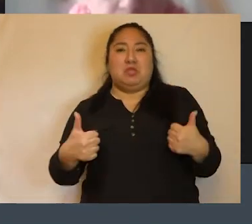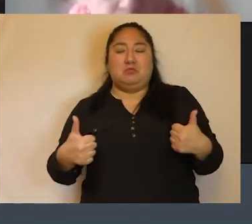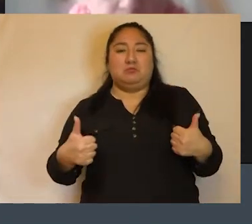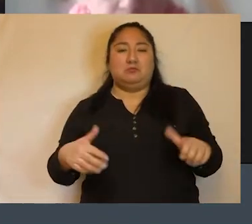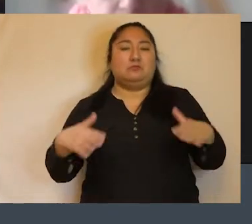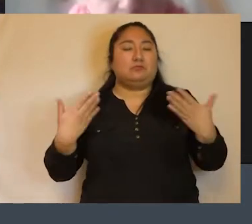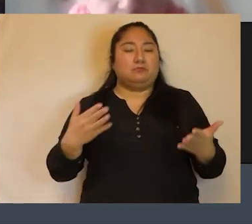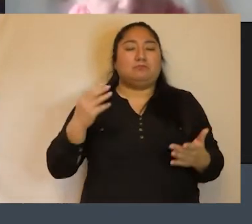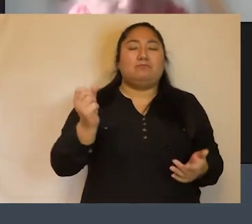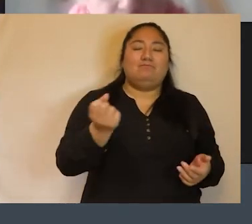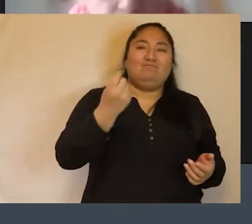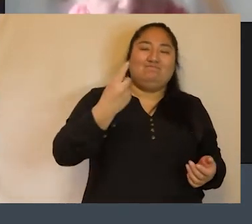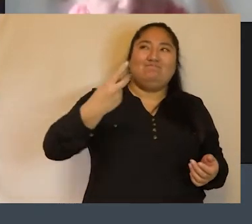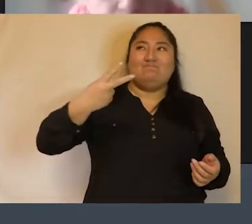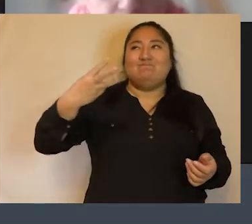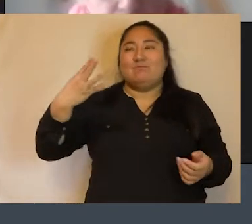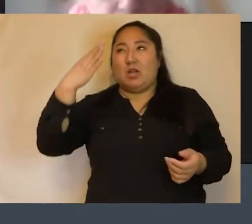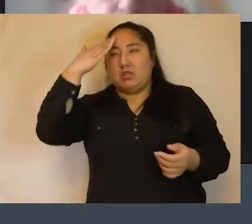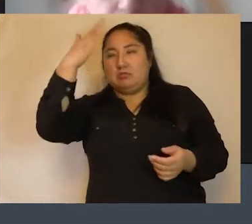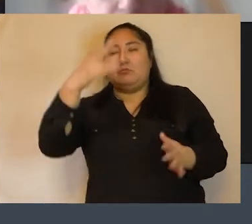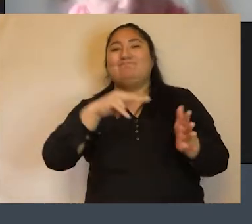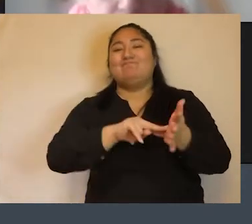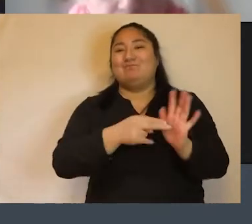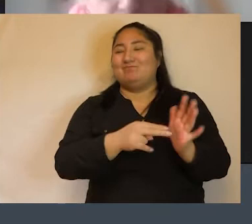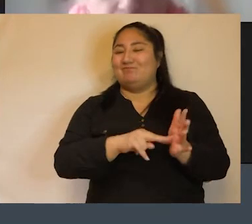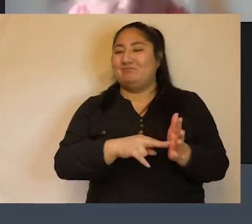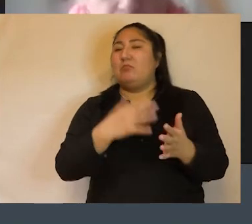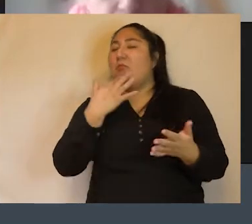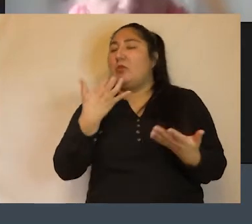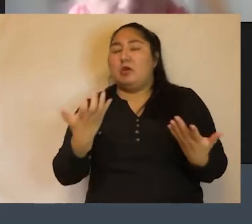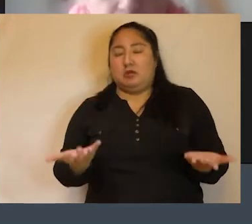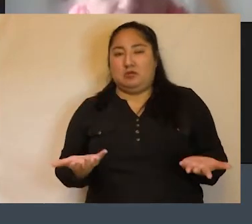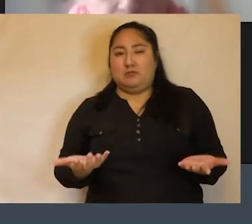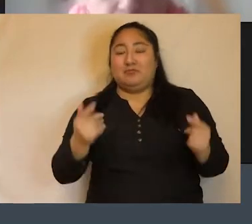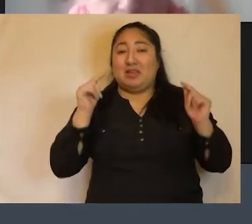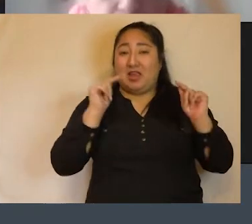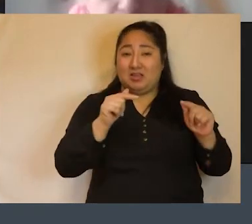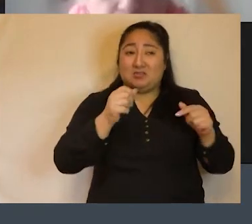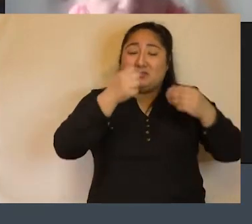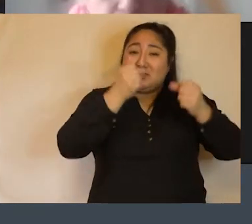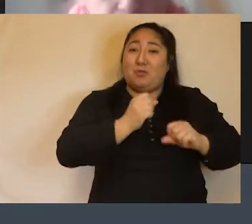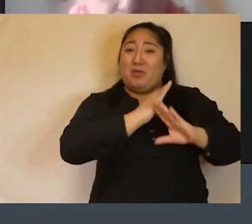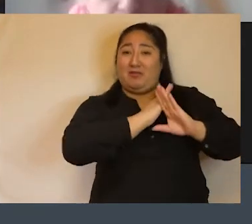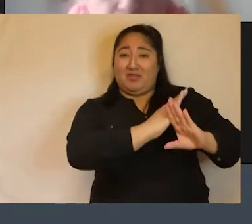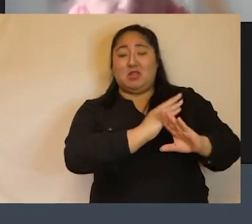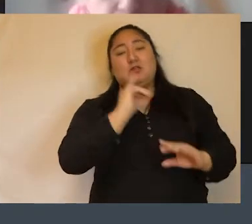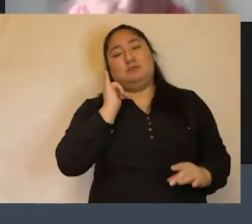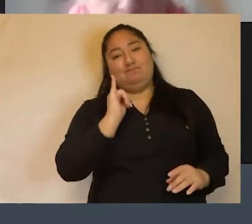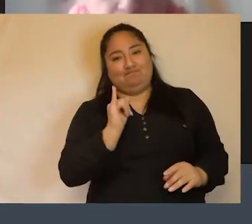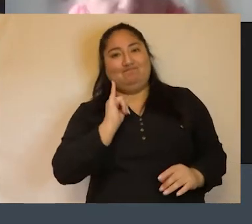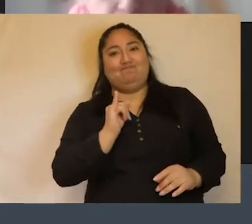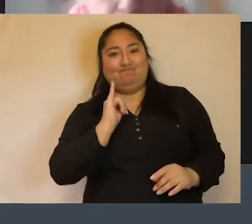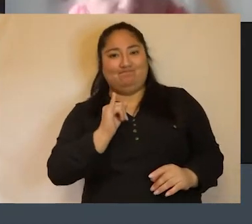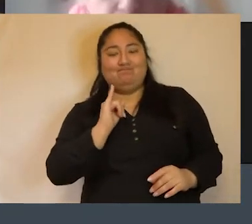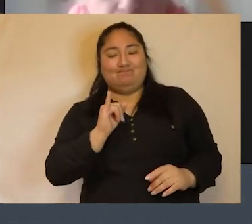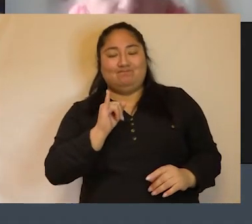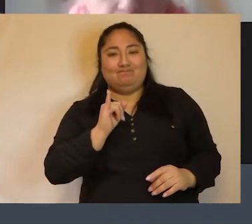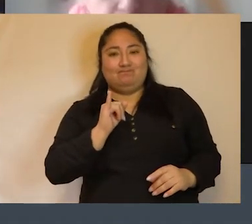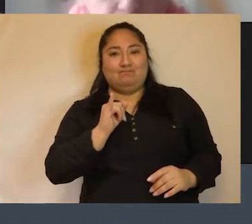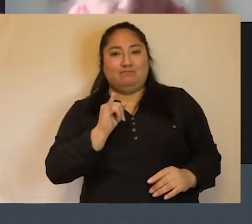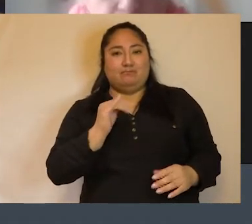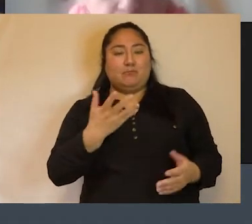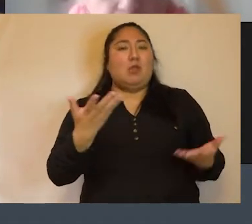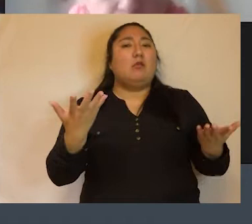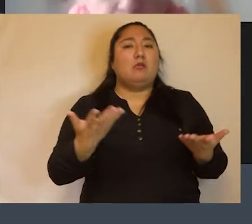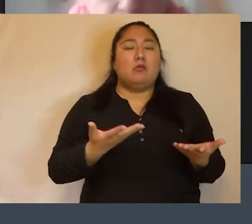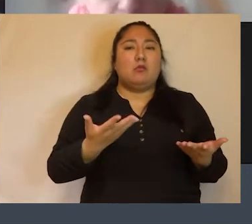total. ¿Ya? Ahora, los primeros días hubo problemas. ¿Y esos problemas se podrían haber evitado? Sí, se podrían